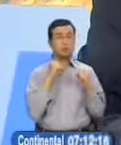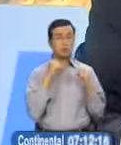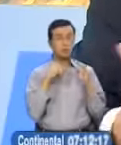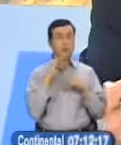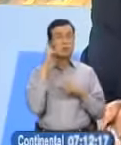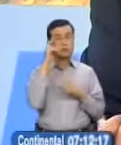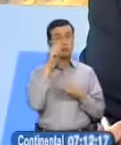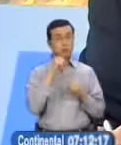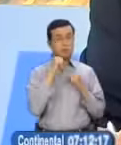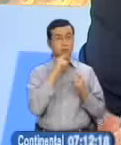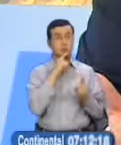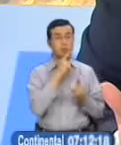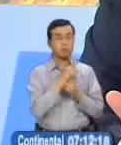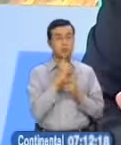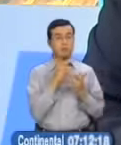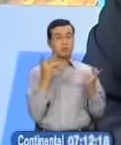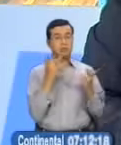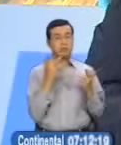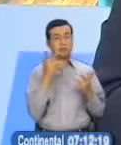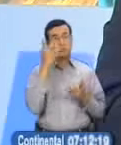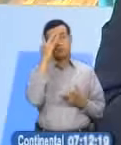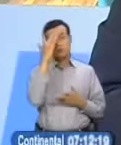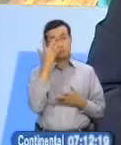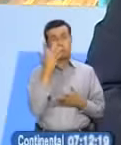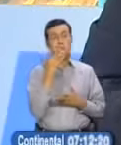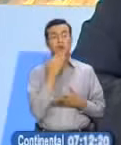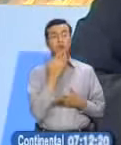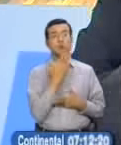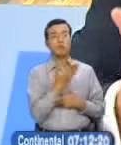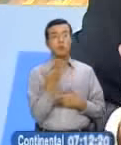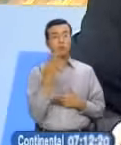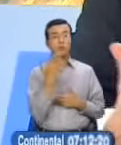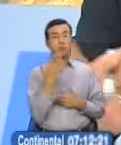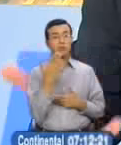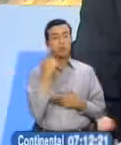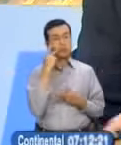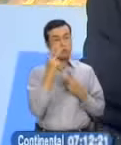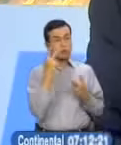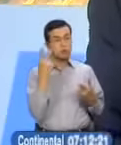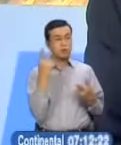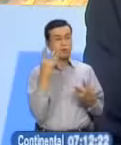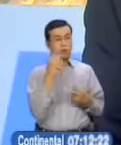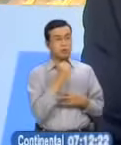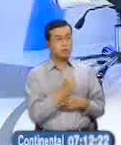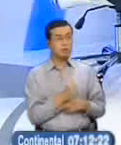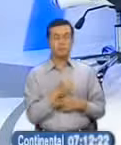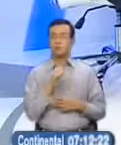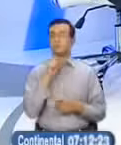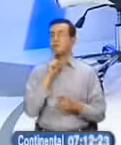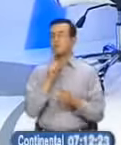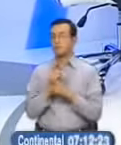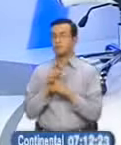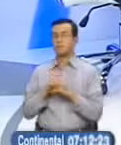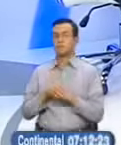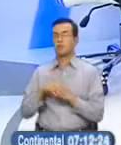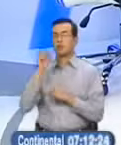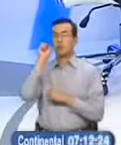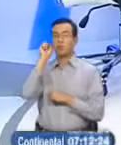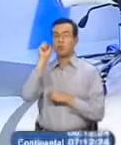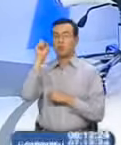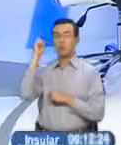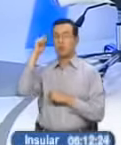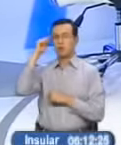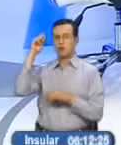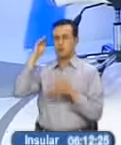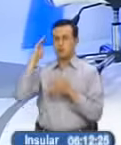mucho más compleja y complicada producto de comportamientos que nos reflejan los indicadores? Claro, desde la reacción misma del